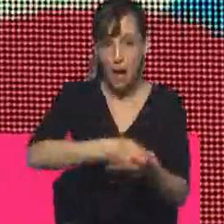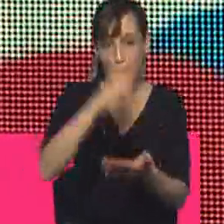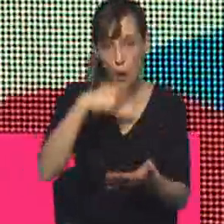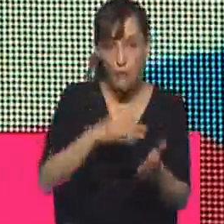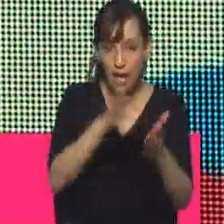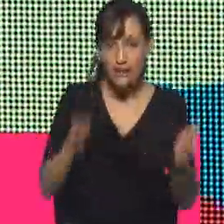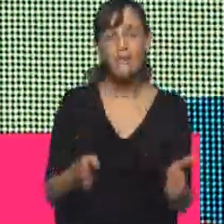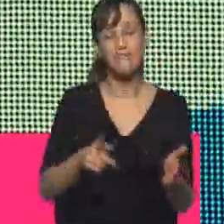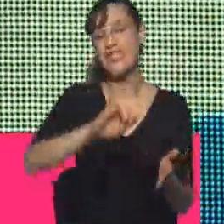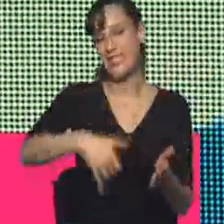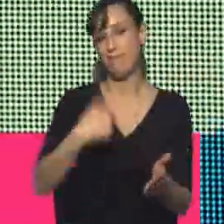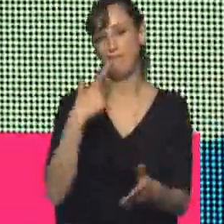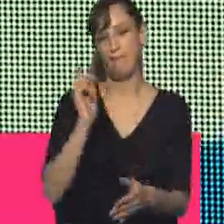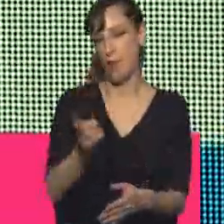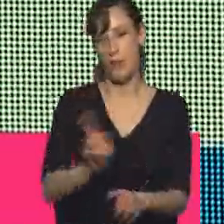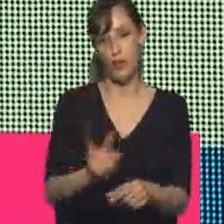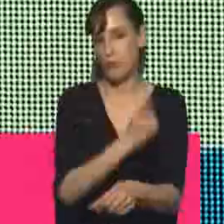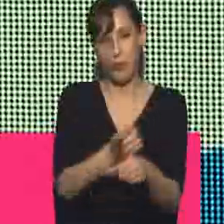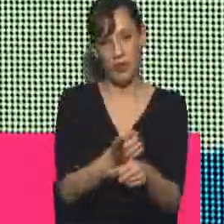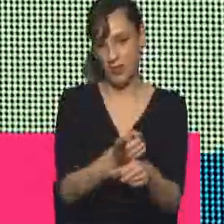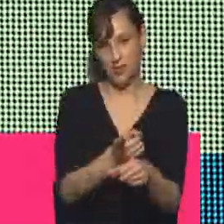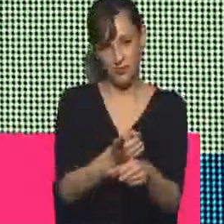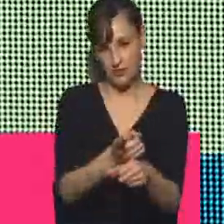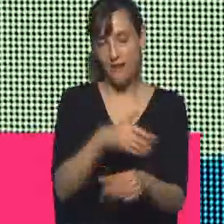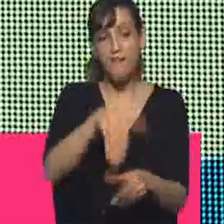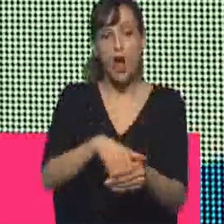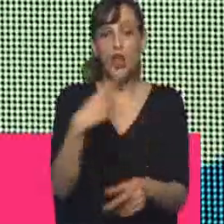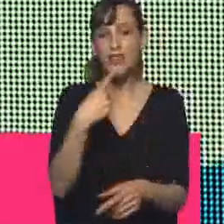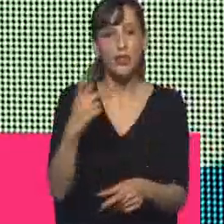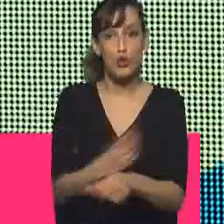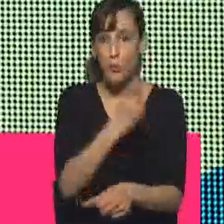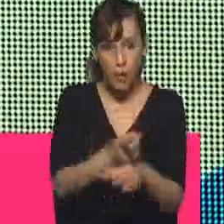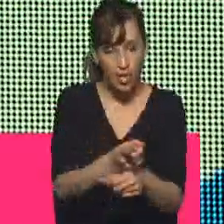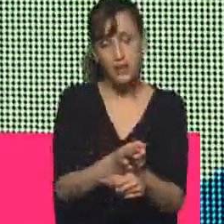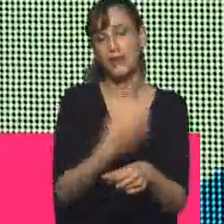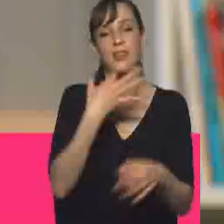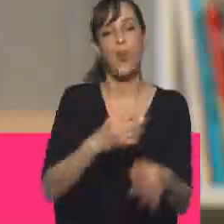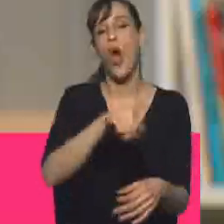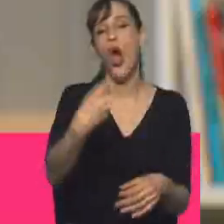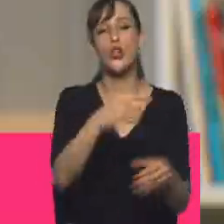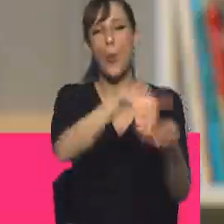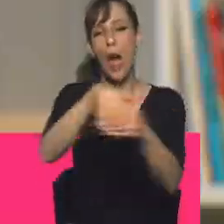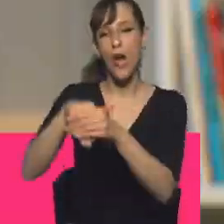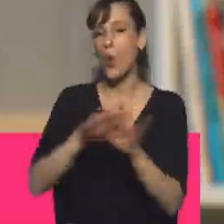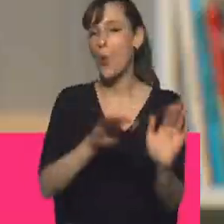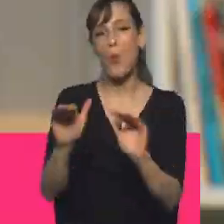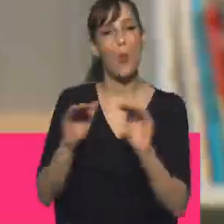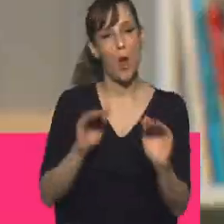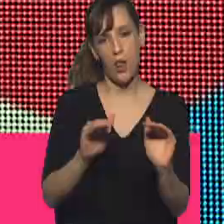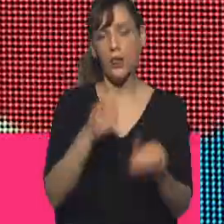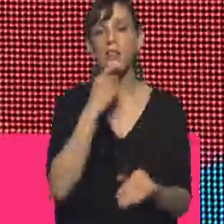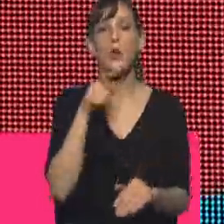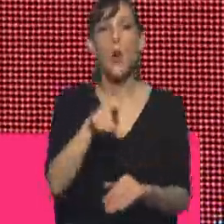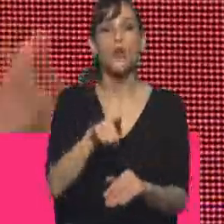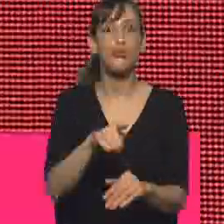ese banco te dice que no, seguramente los demás también te van a rechazar. En caso de que tengas cuenta en más